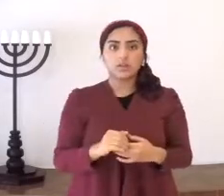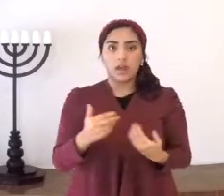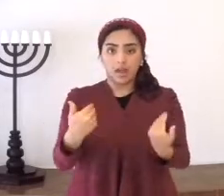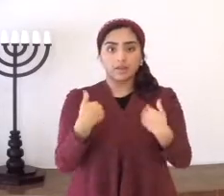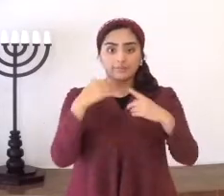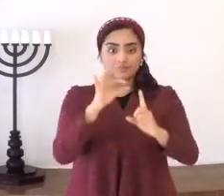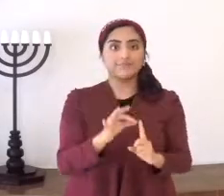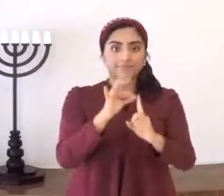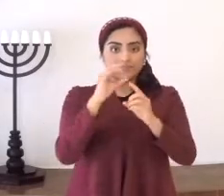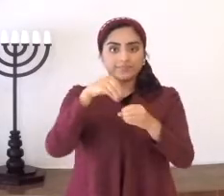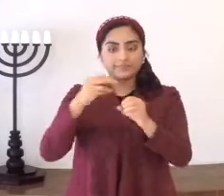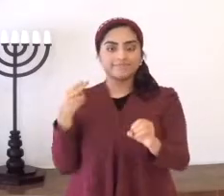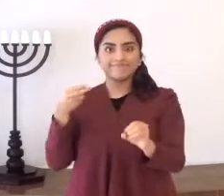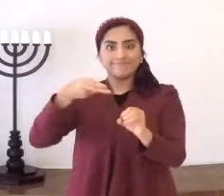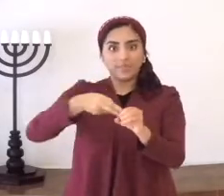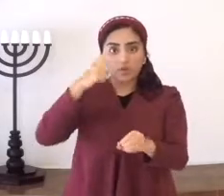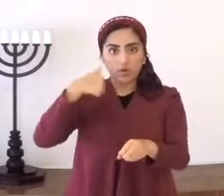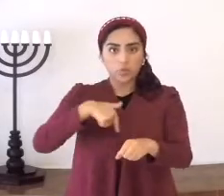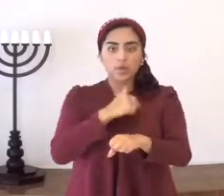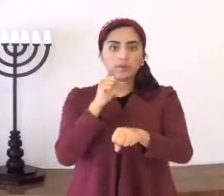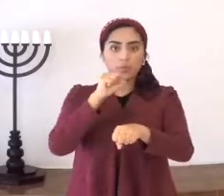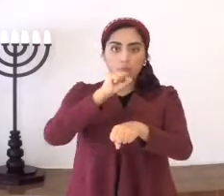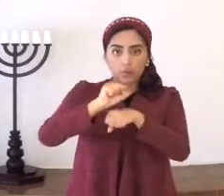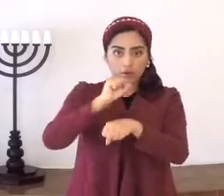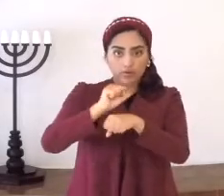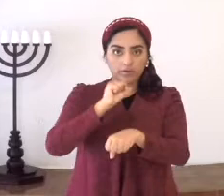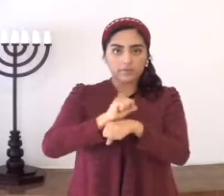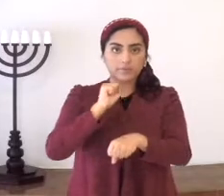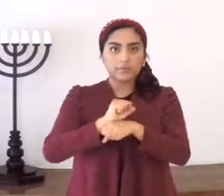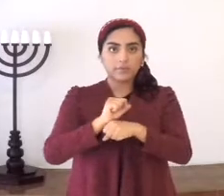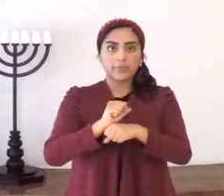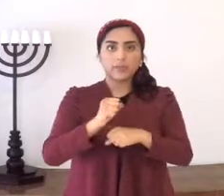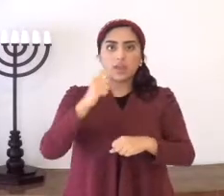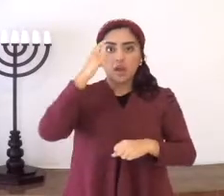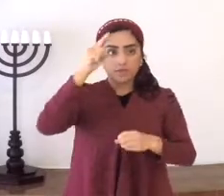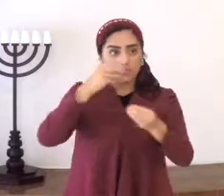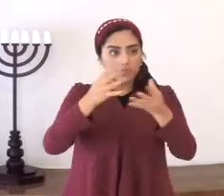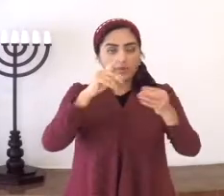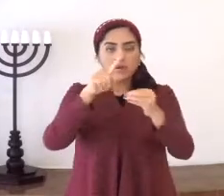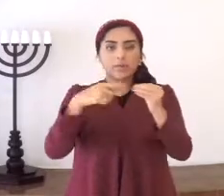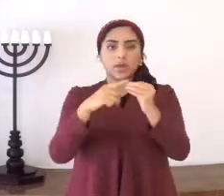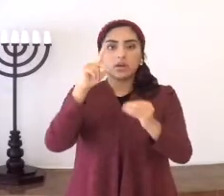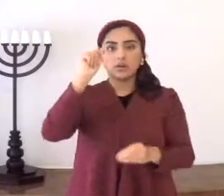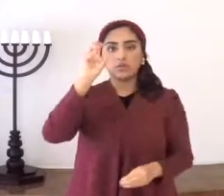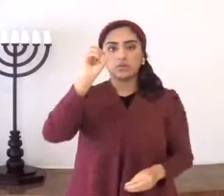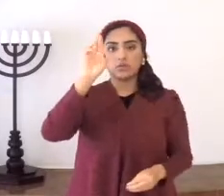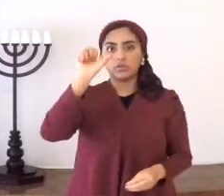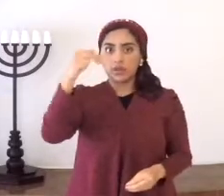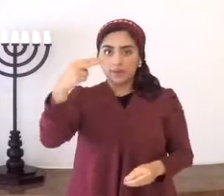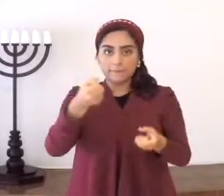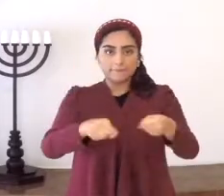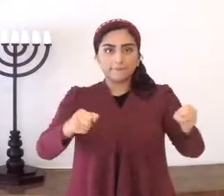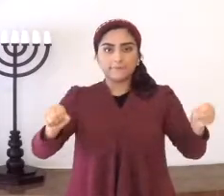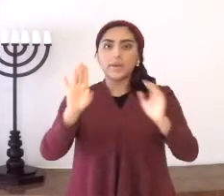Eterno nos haya incluido en el equipo para trabajar a favor de la bendita